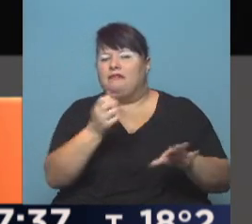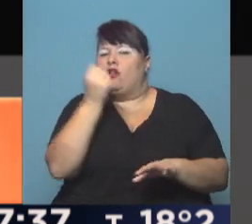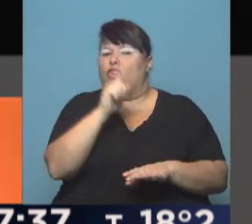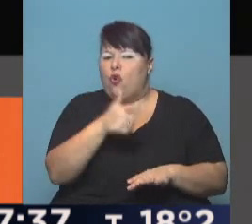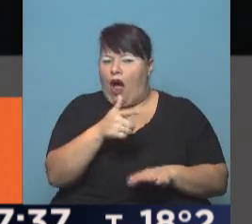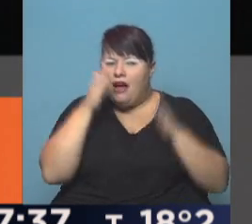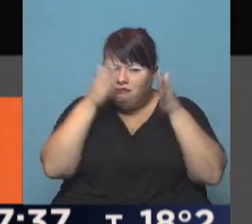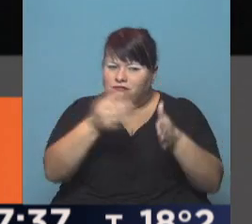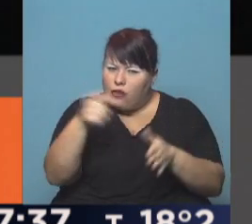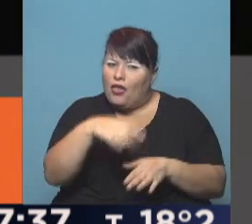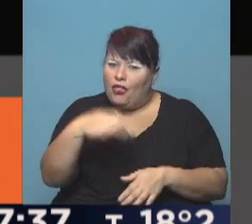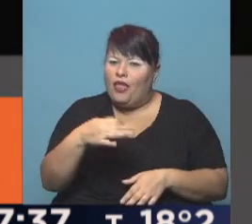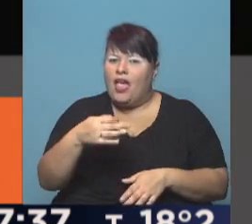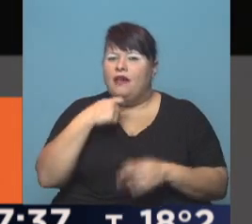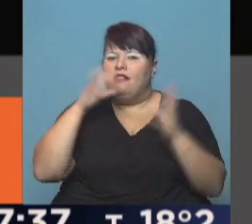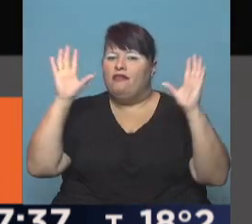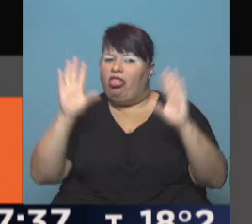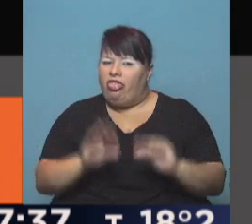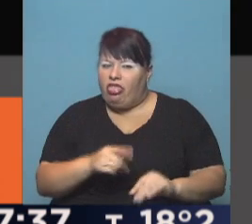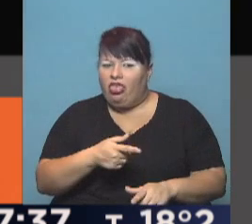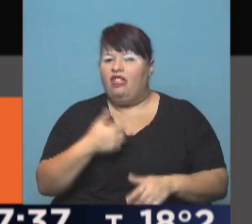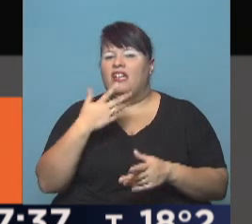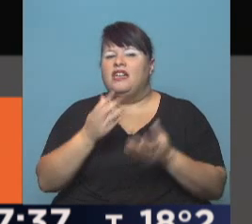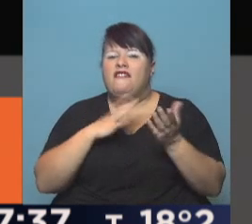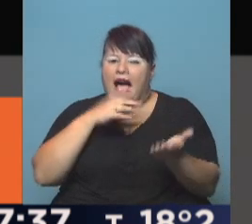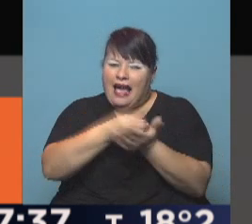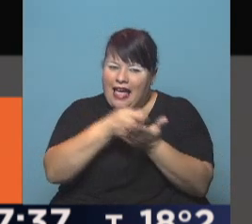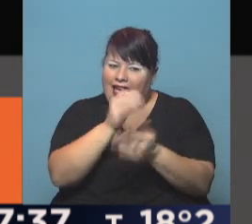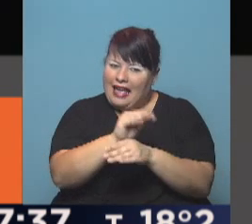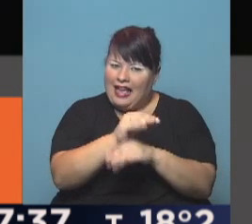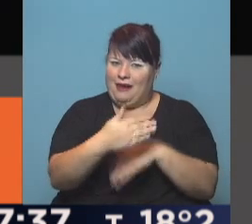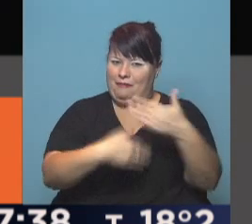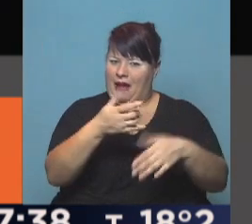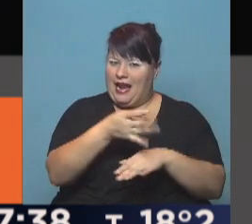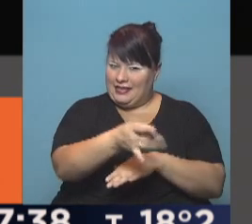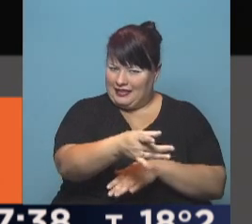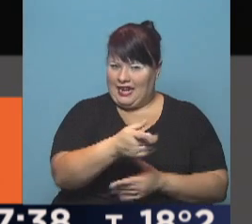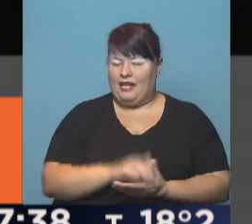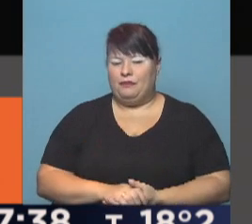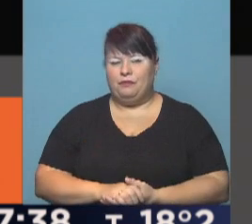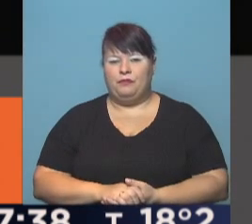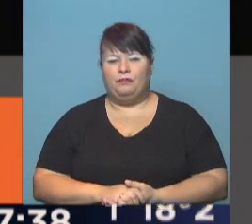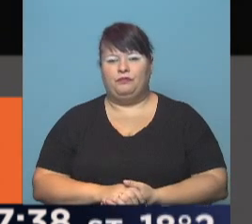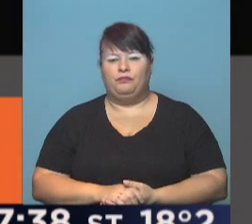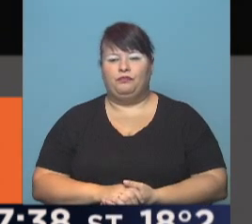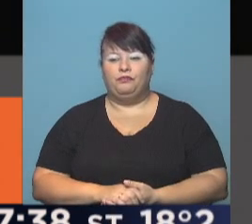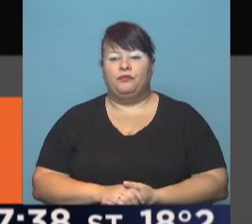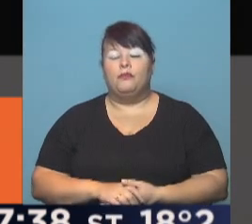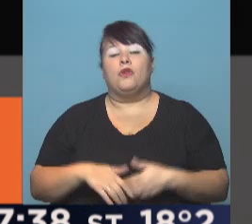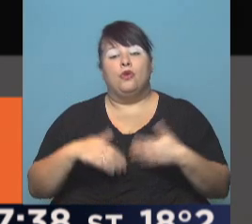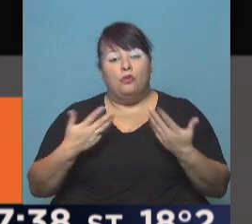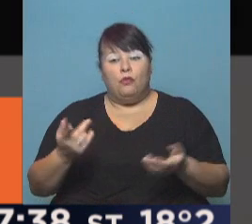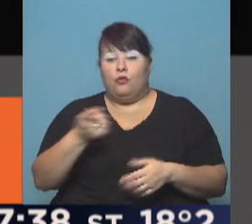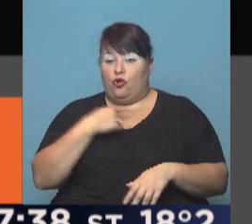la centralidad, como decía Omar. Se dejó de invertir en la red ferroviaria. Por